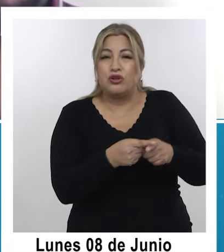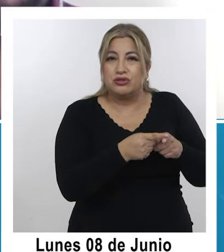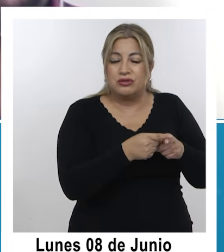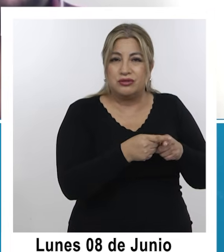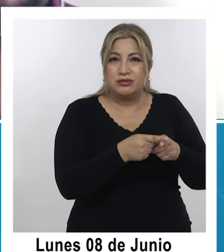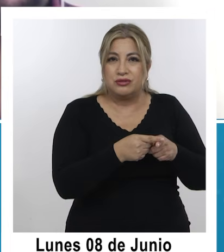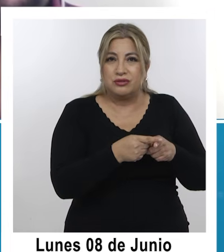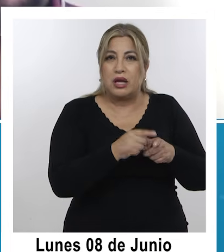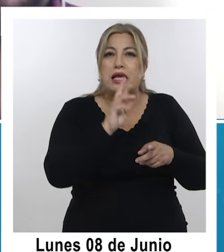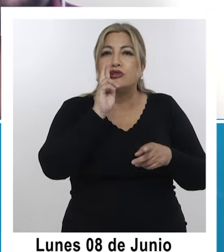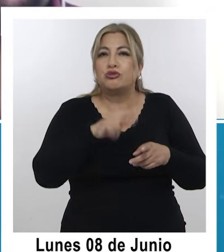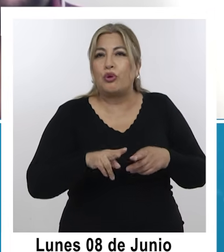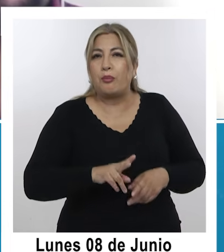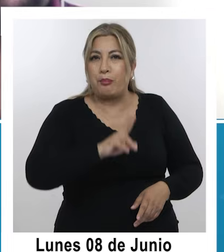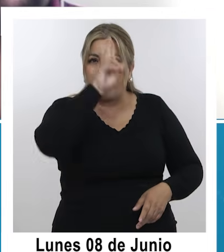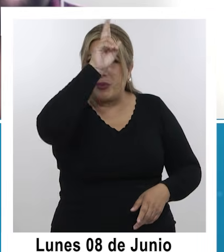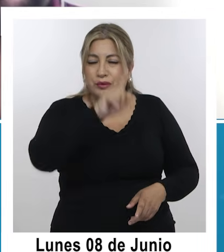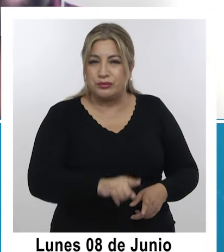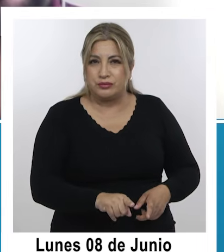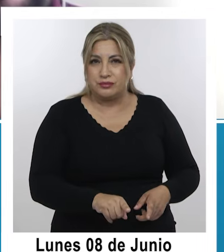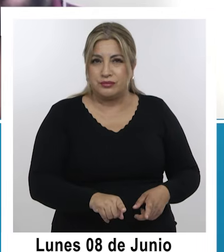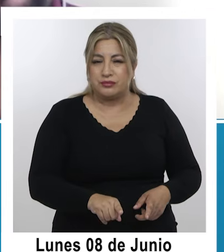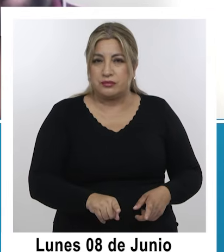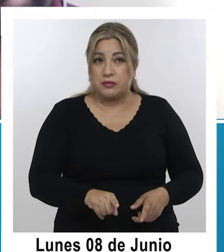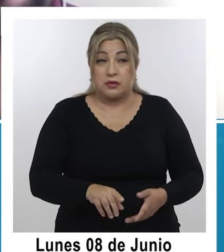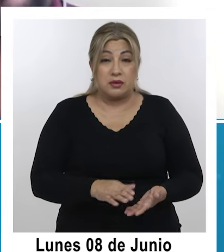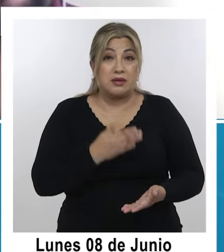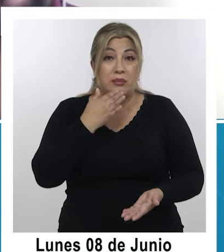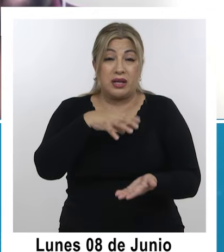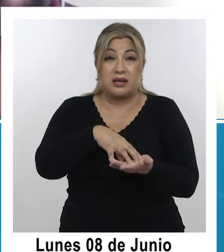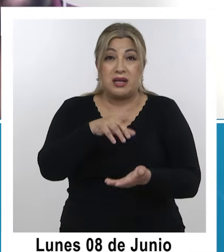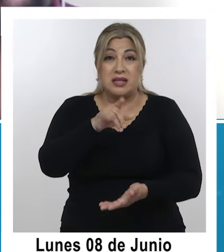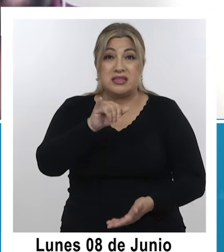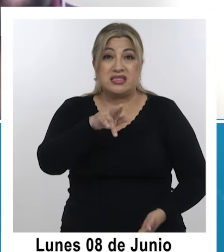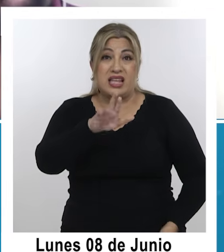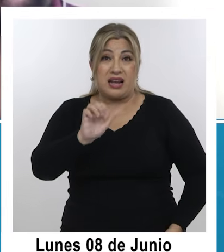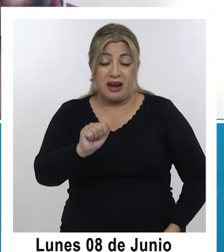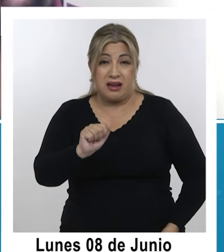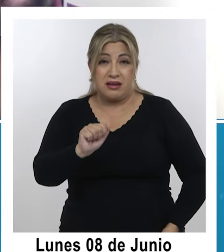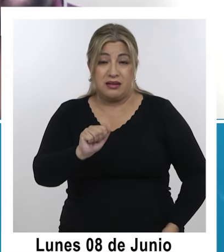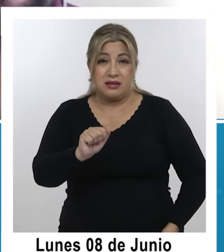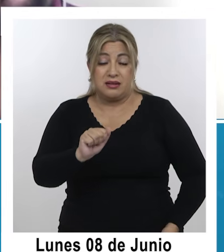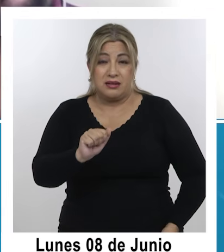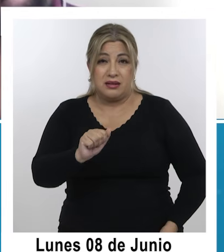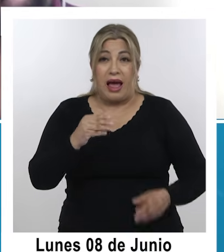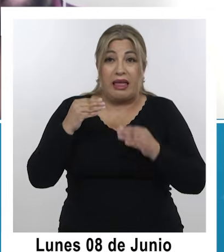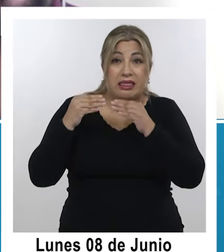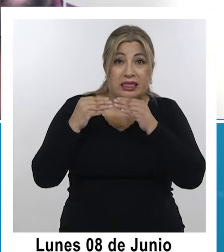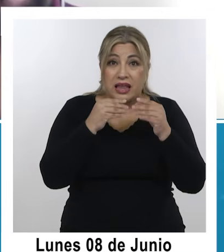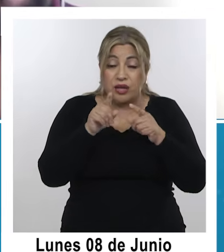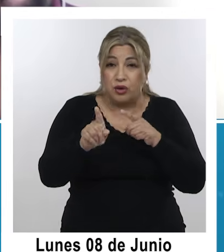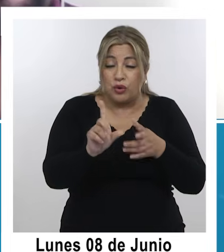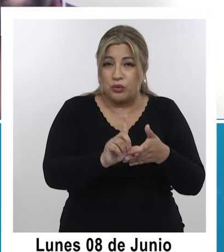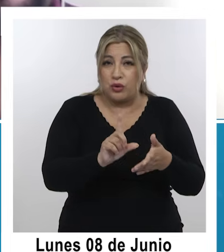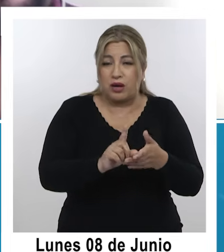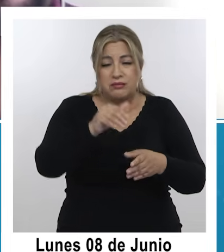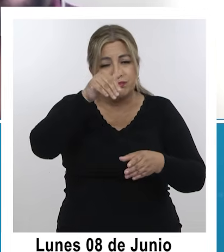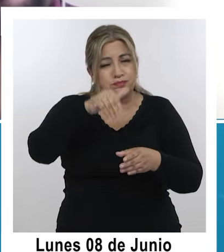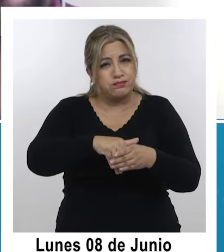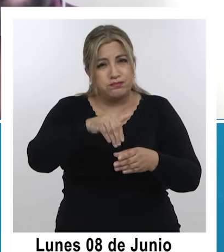todo el sur del país, la sierra, ¿no? La sierra, las zonas andinas del país, que han